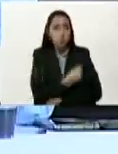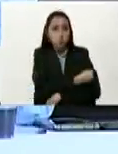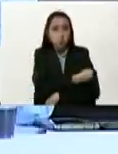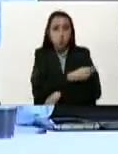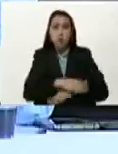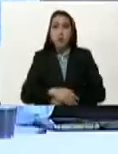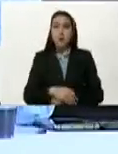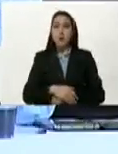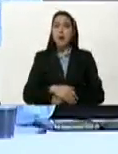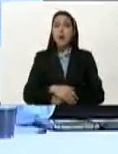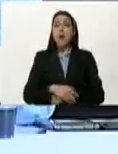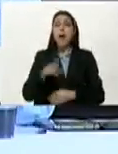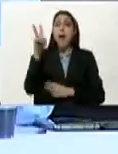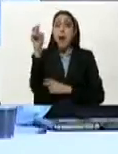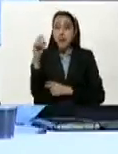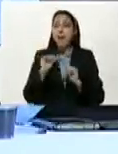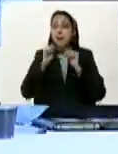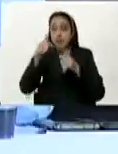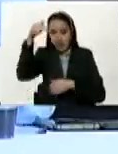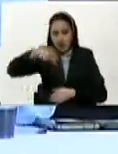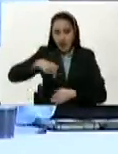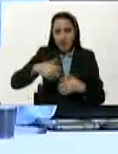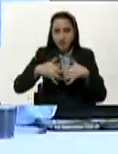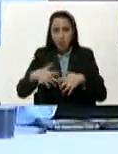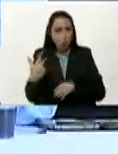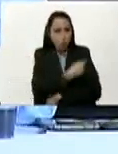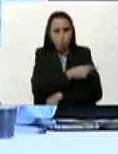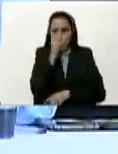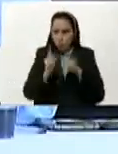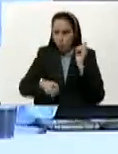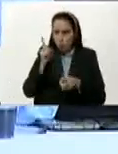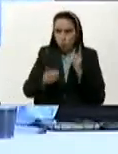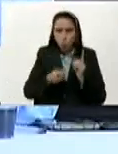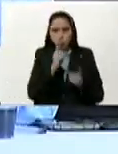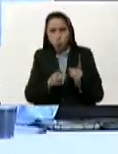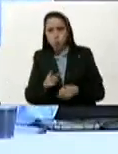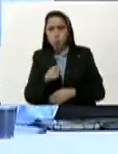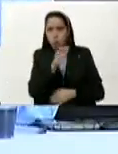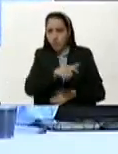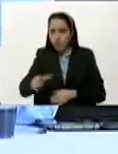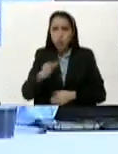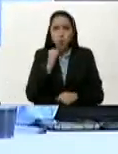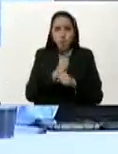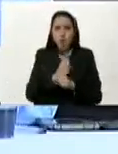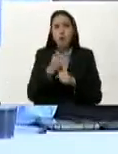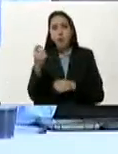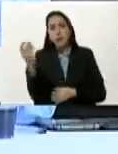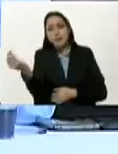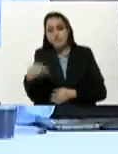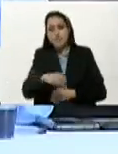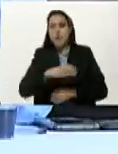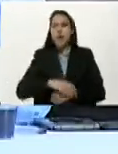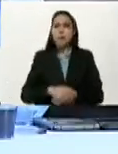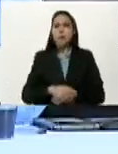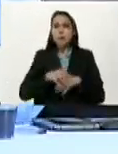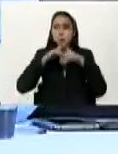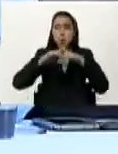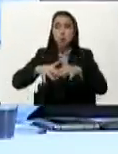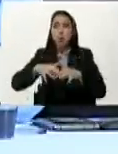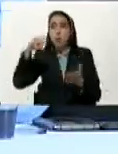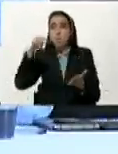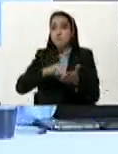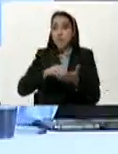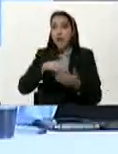empresa bimbo le toca el día viernes varios de ellos ya se han vacunado en las jornadas de vacunación de que están desplegadas en todas mirando pero ahora estamos viendo